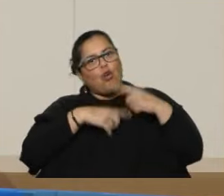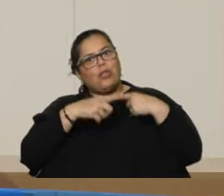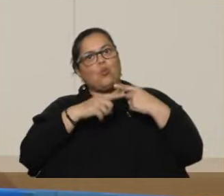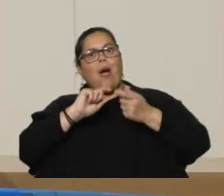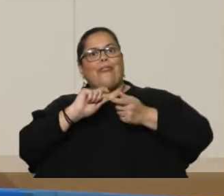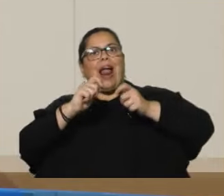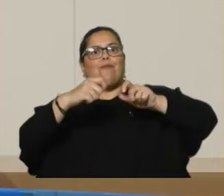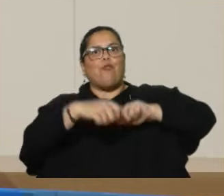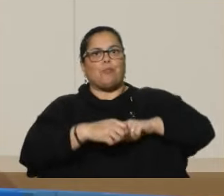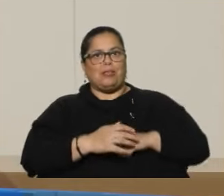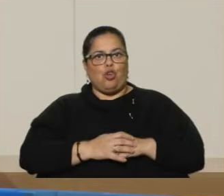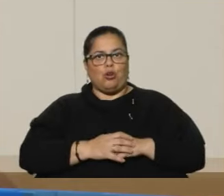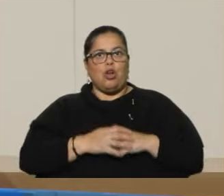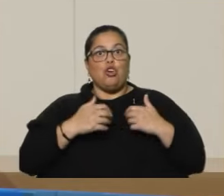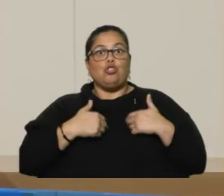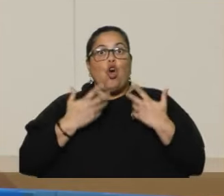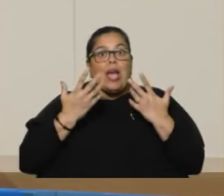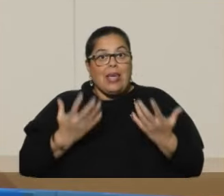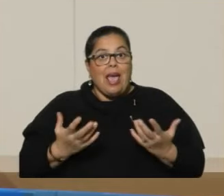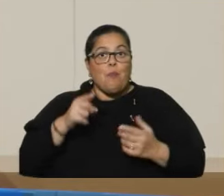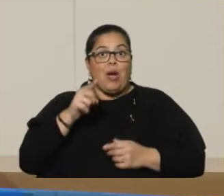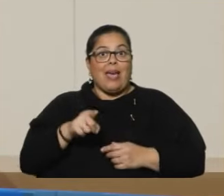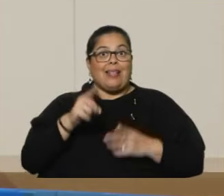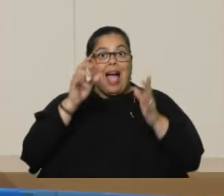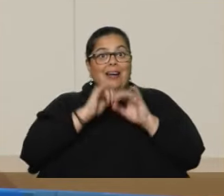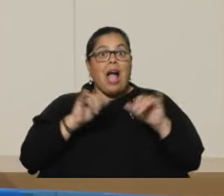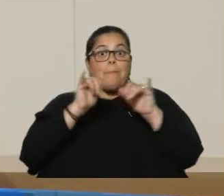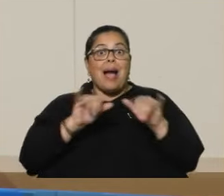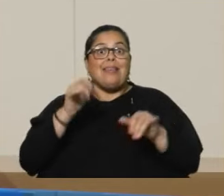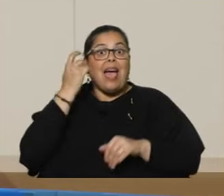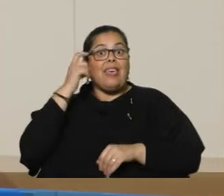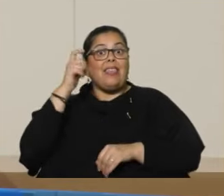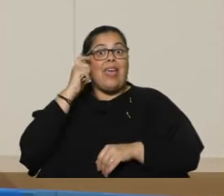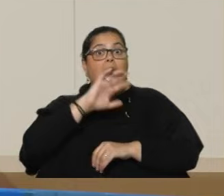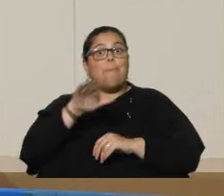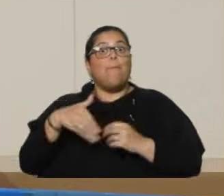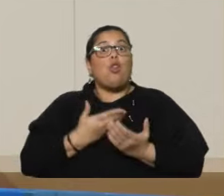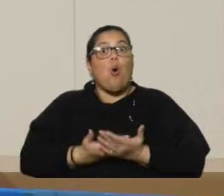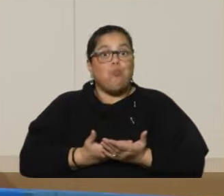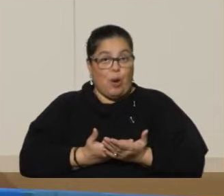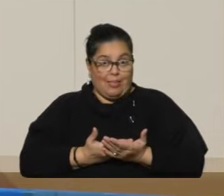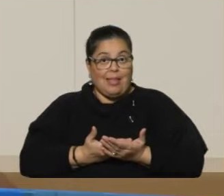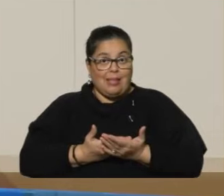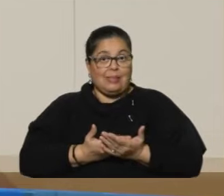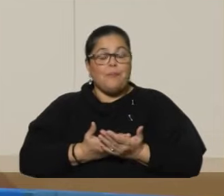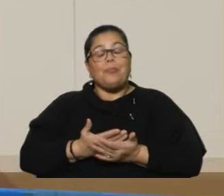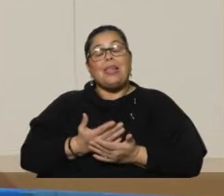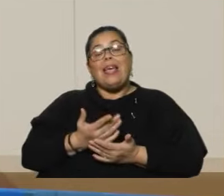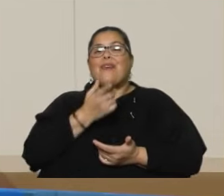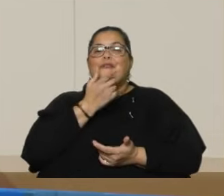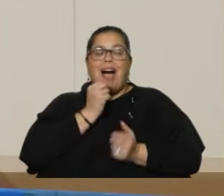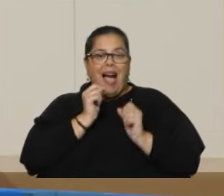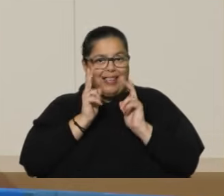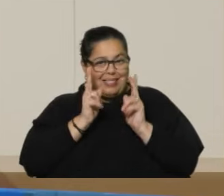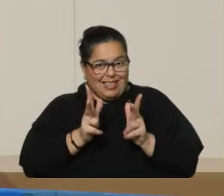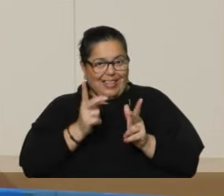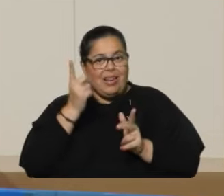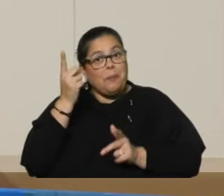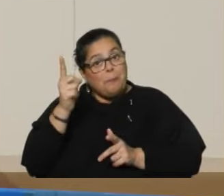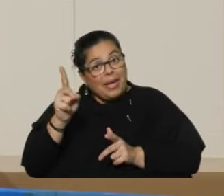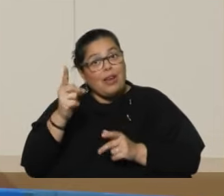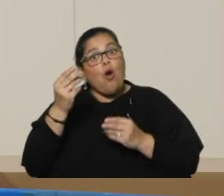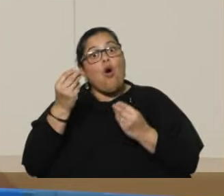queremos que esto sea una campaña de ideas, de propuestas, pero realmente eso es muy fácil de decir, pero yo creemos que el aporte concreto